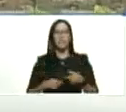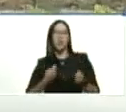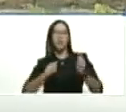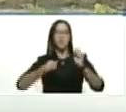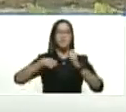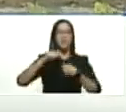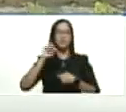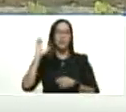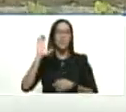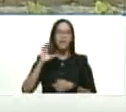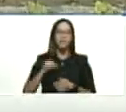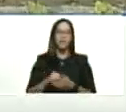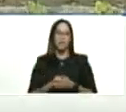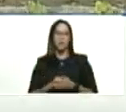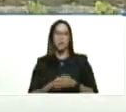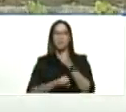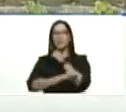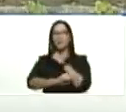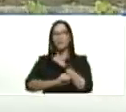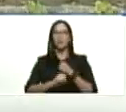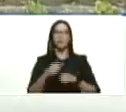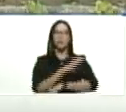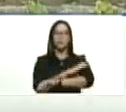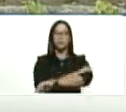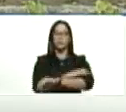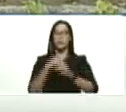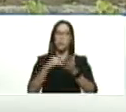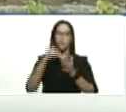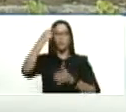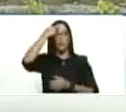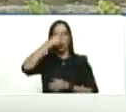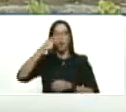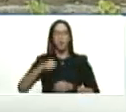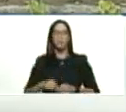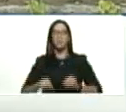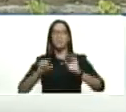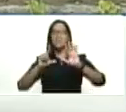vendepatrias de la derecha opositora contra el pueblo. 7 mujeres